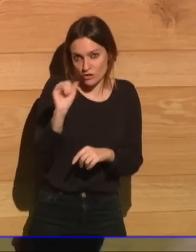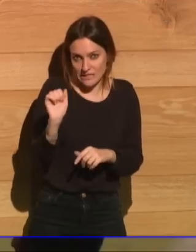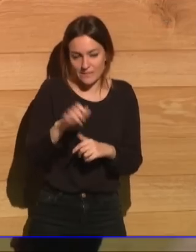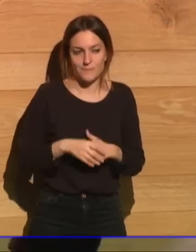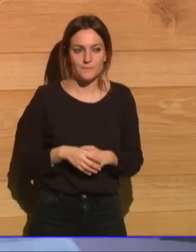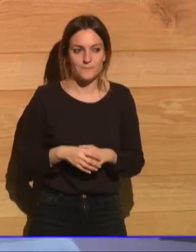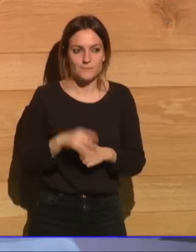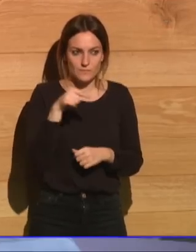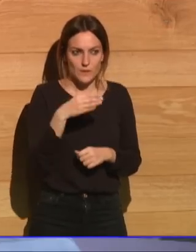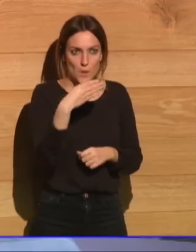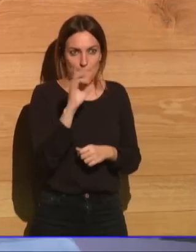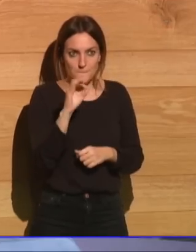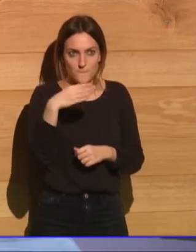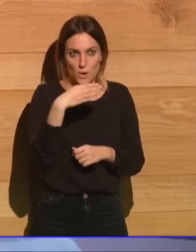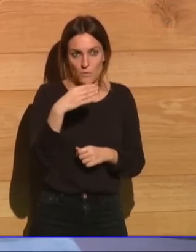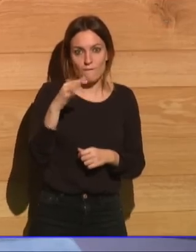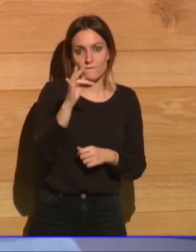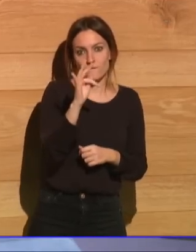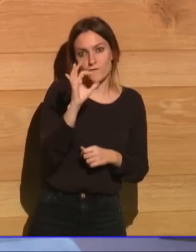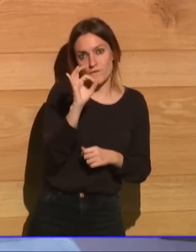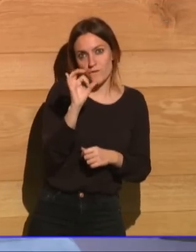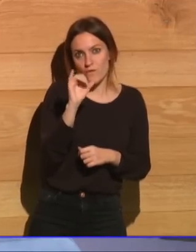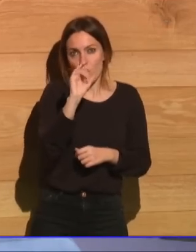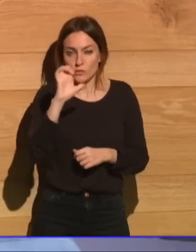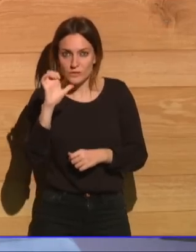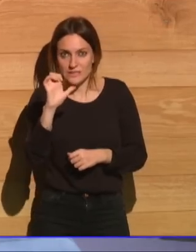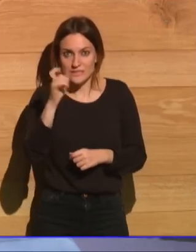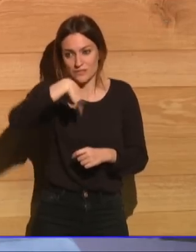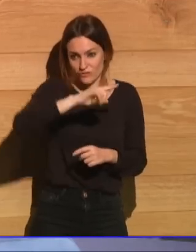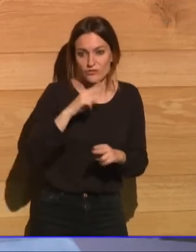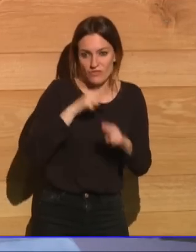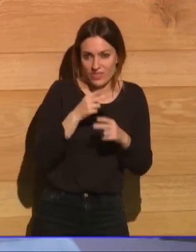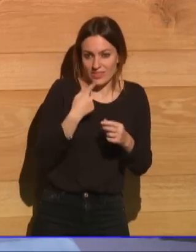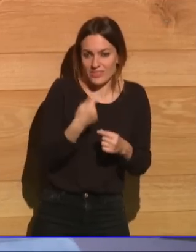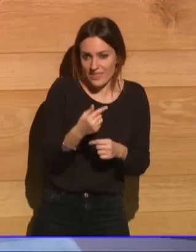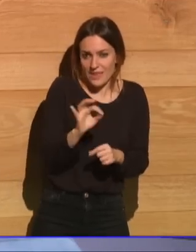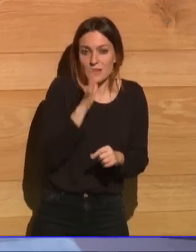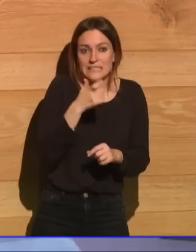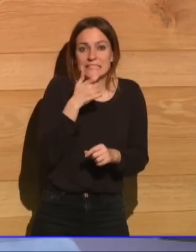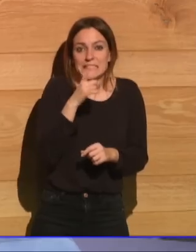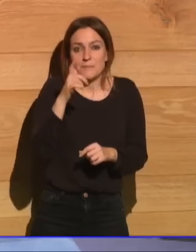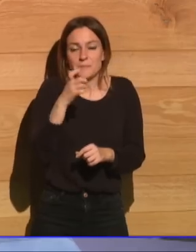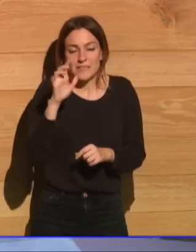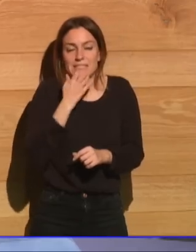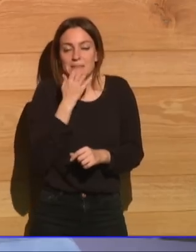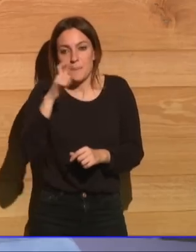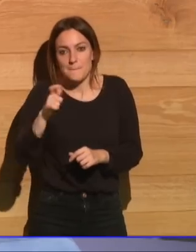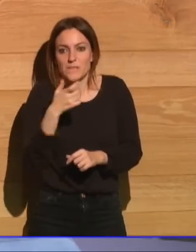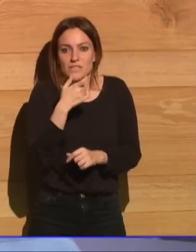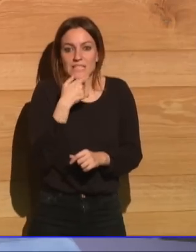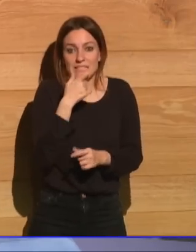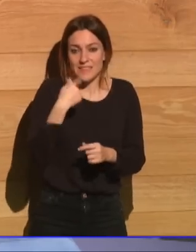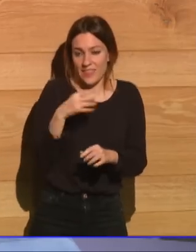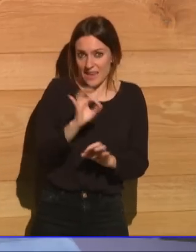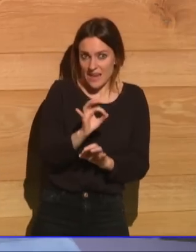Fosse. Se pronuncia así, aunque todos decíamos Bob Fosse, porque es que con los ingleses o te lo dice uno antes o no sabes cómo lo dice. Claro, es que sean es sen,